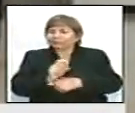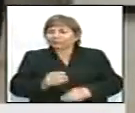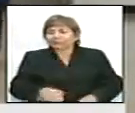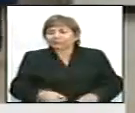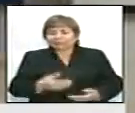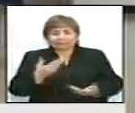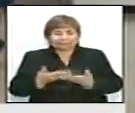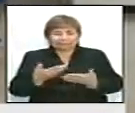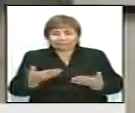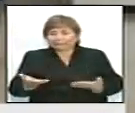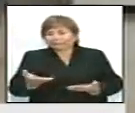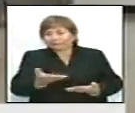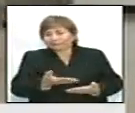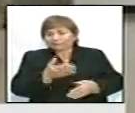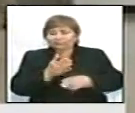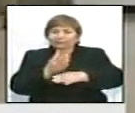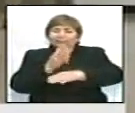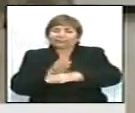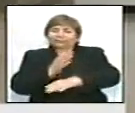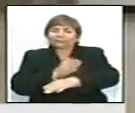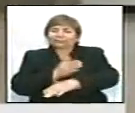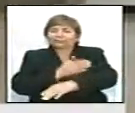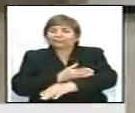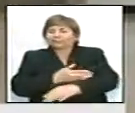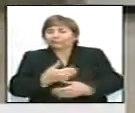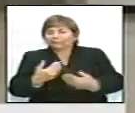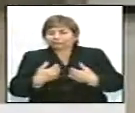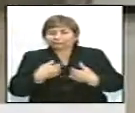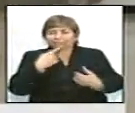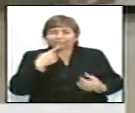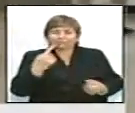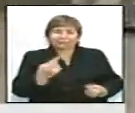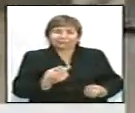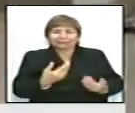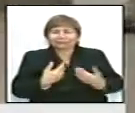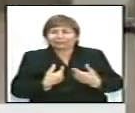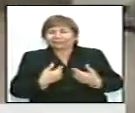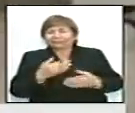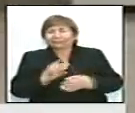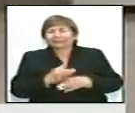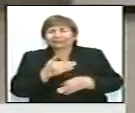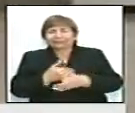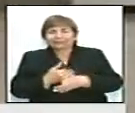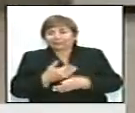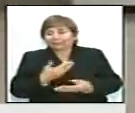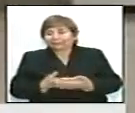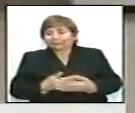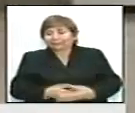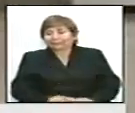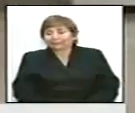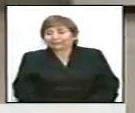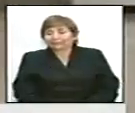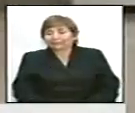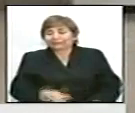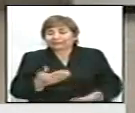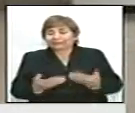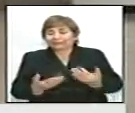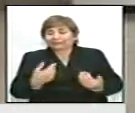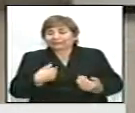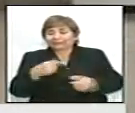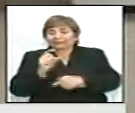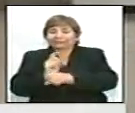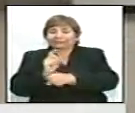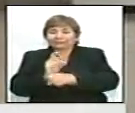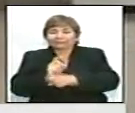Y él ya ha ido poco a poco, él mismo buscando las formas cómo mejorar, porque lo que yo le he